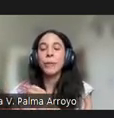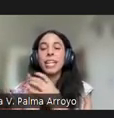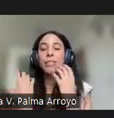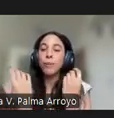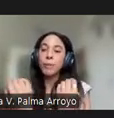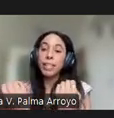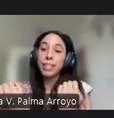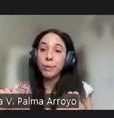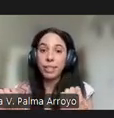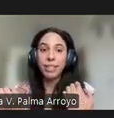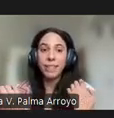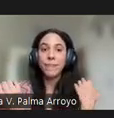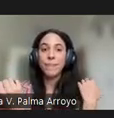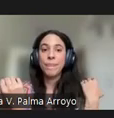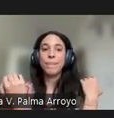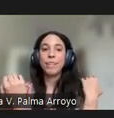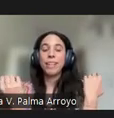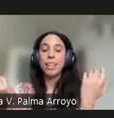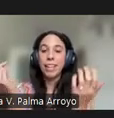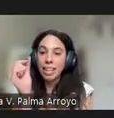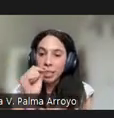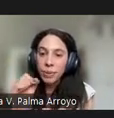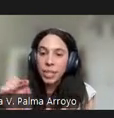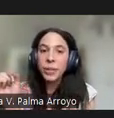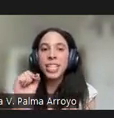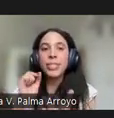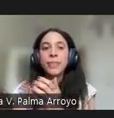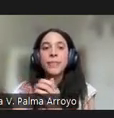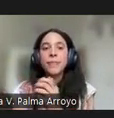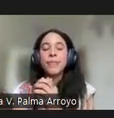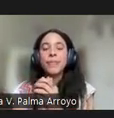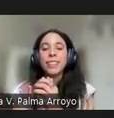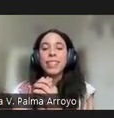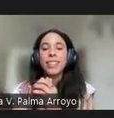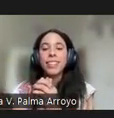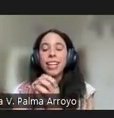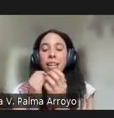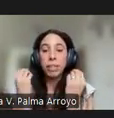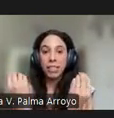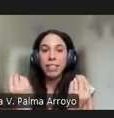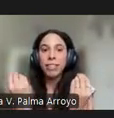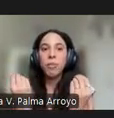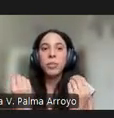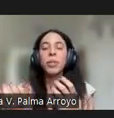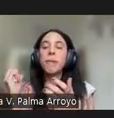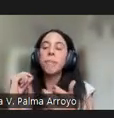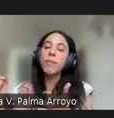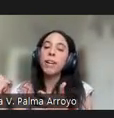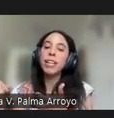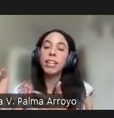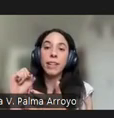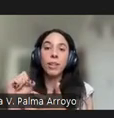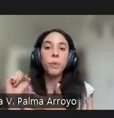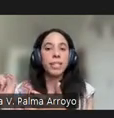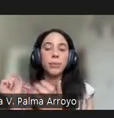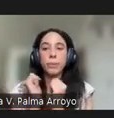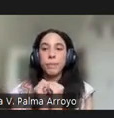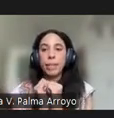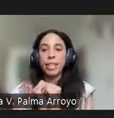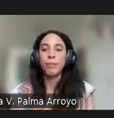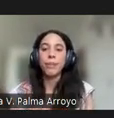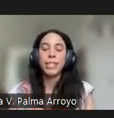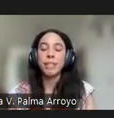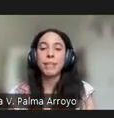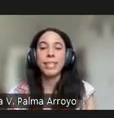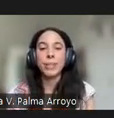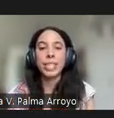Ustedes ubican su lugar de goce, le hacen un iconito que representa esa emoción y por favor le escriben lugar 2